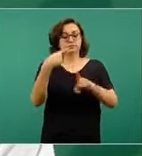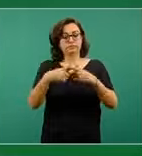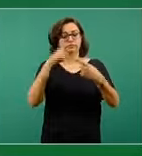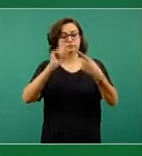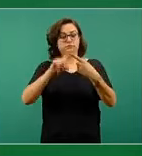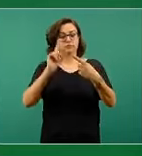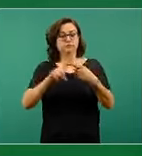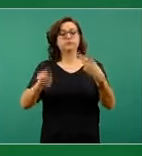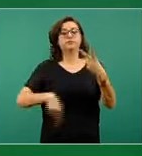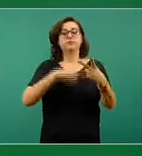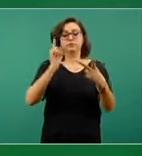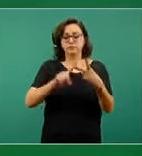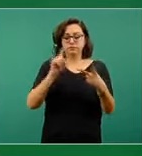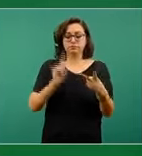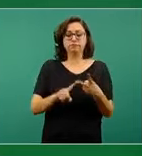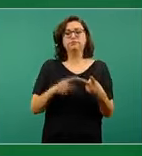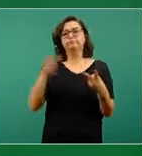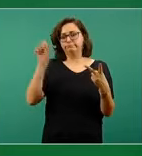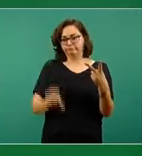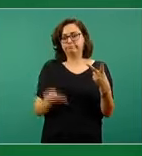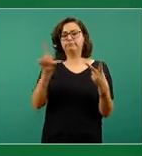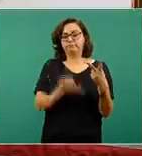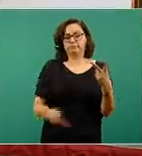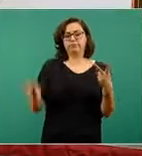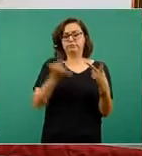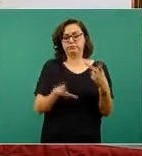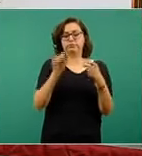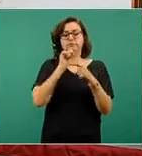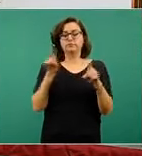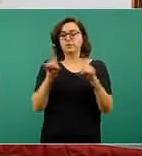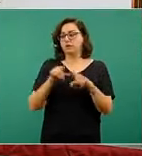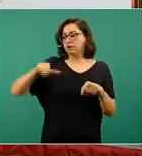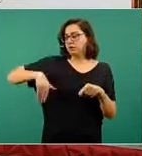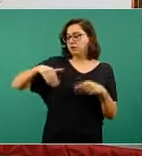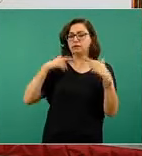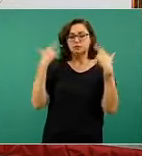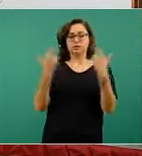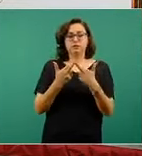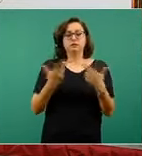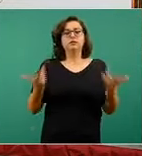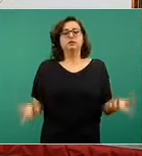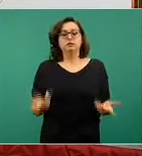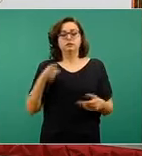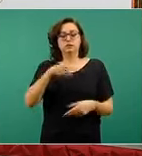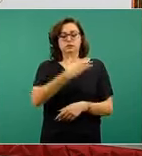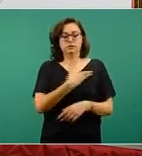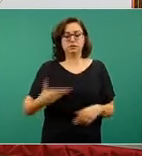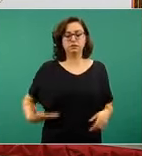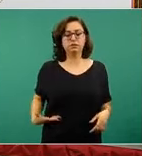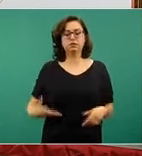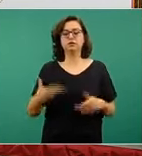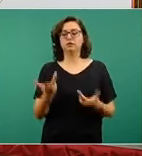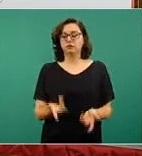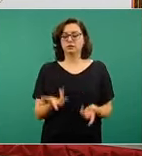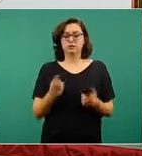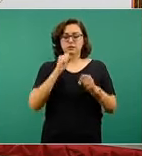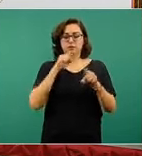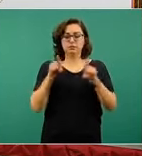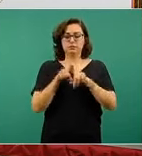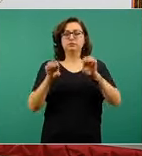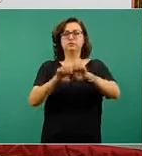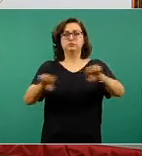positivo, y hoy como buen lunes venimos saliendo precisamente de la reunión que tenemos con el presidente y con el gabinete